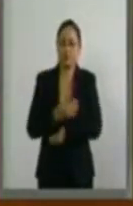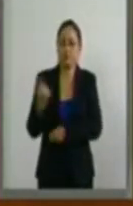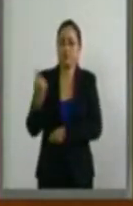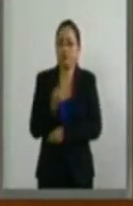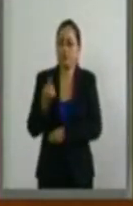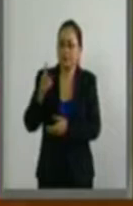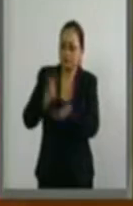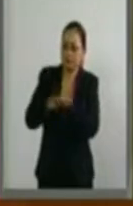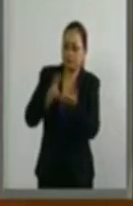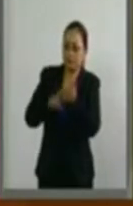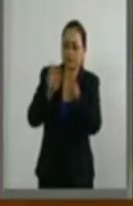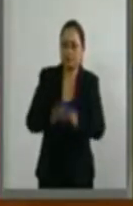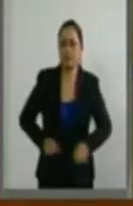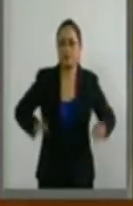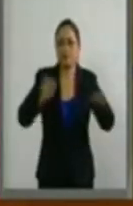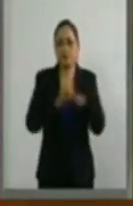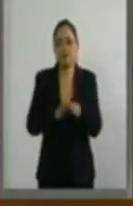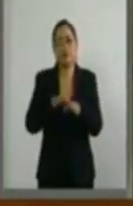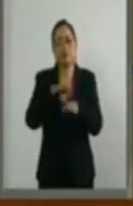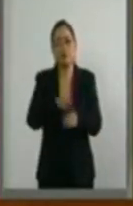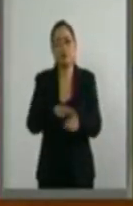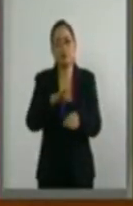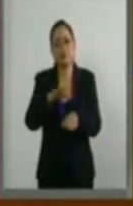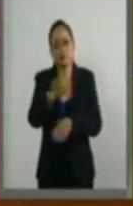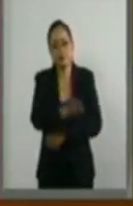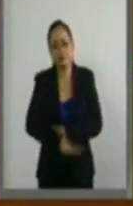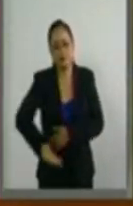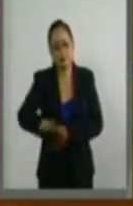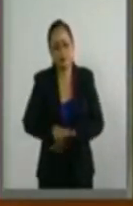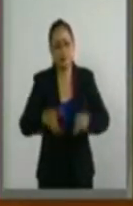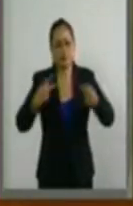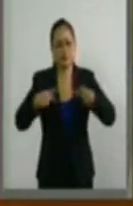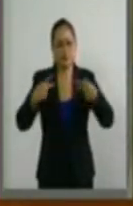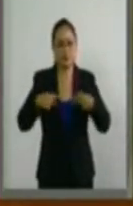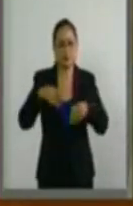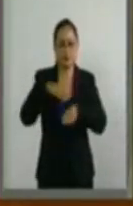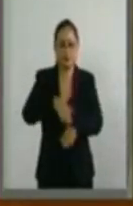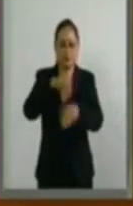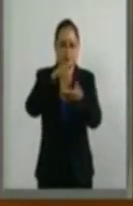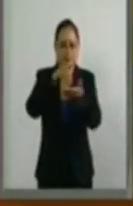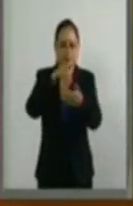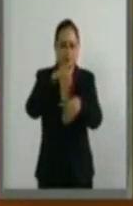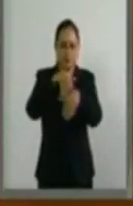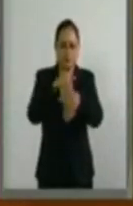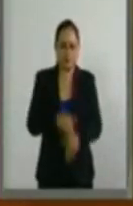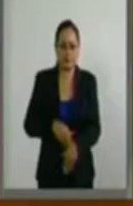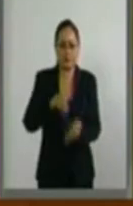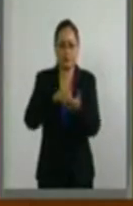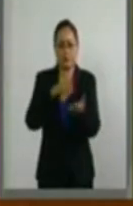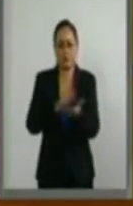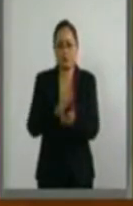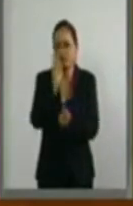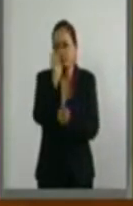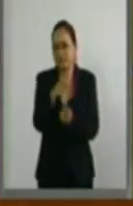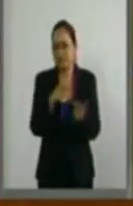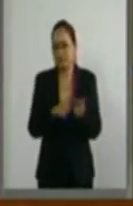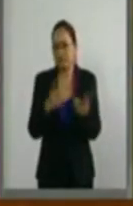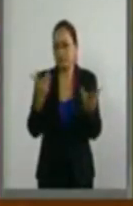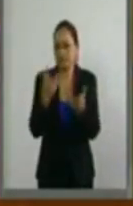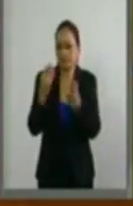gran valor y significado para la población en términos de su identidad,